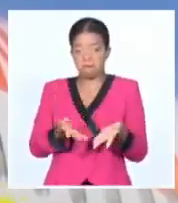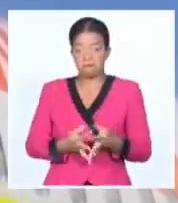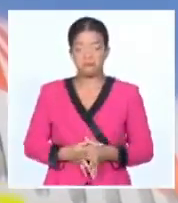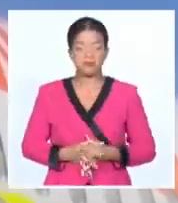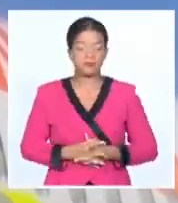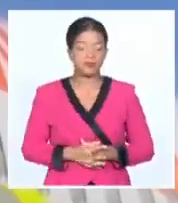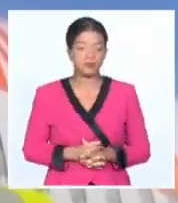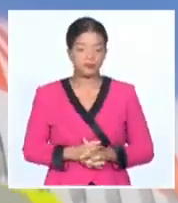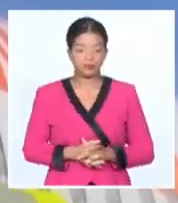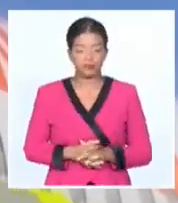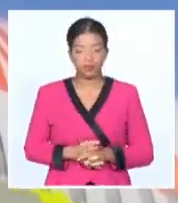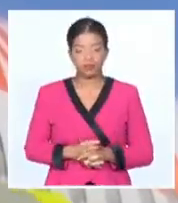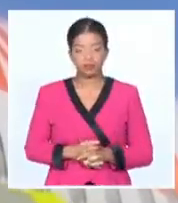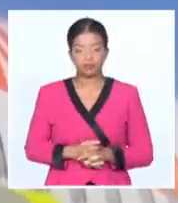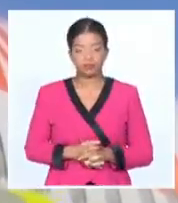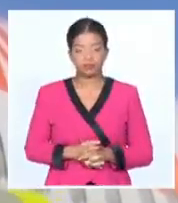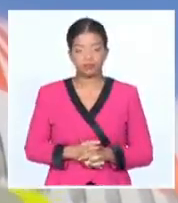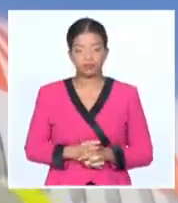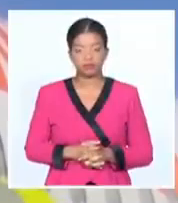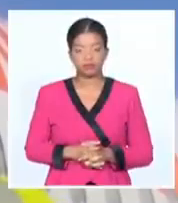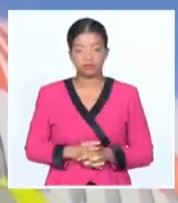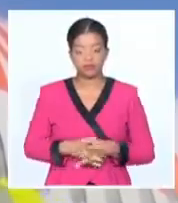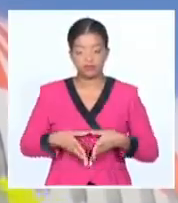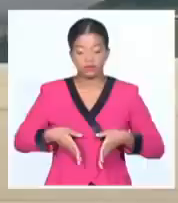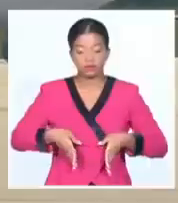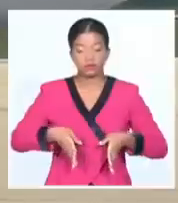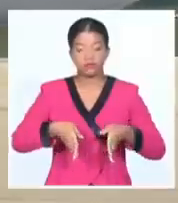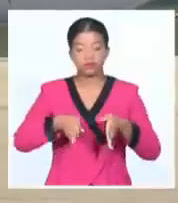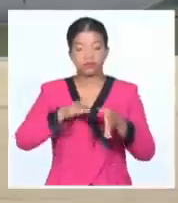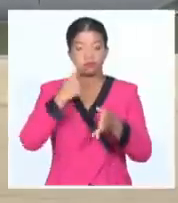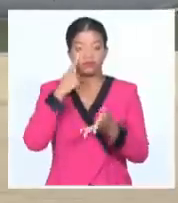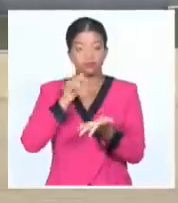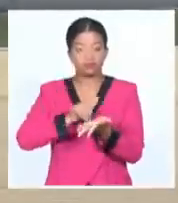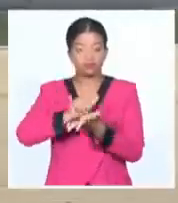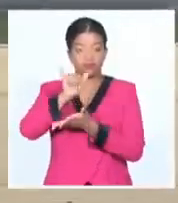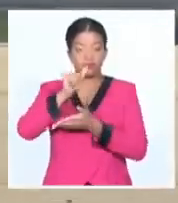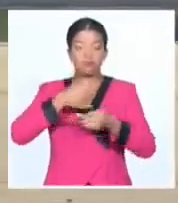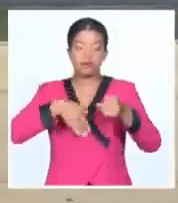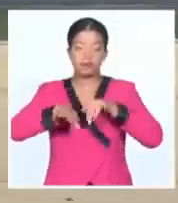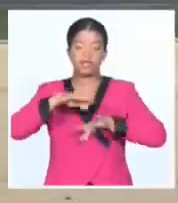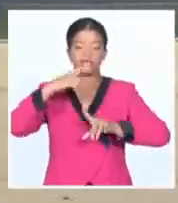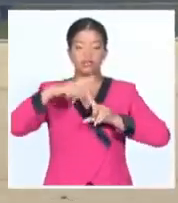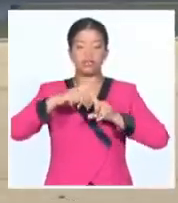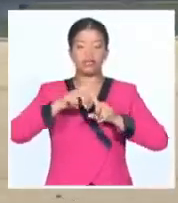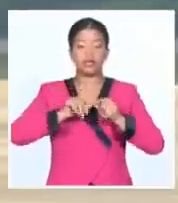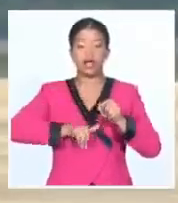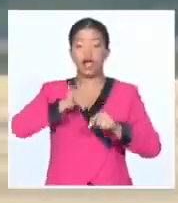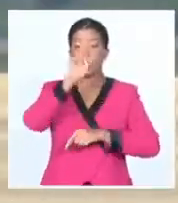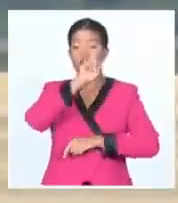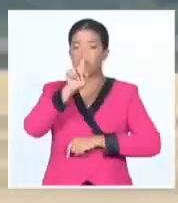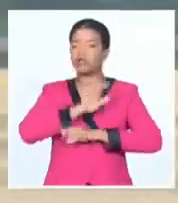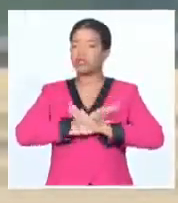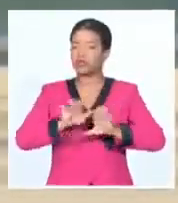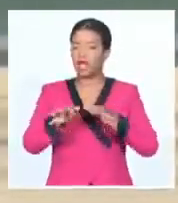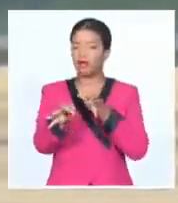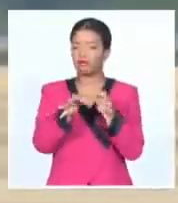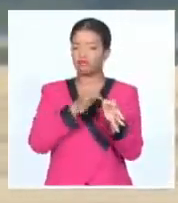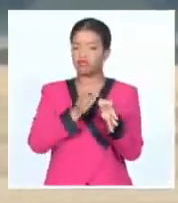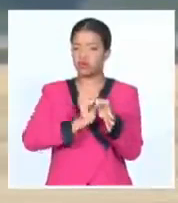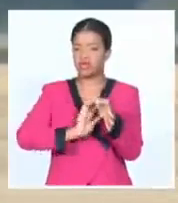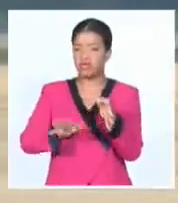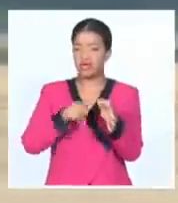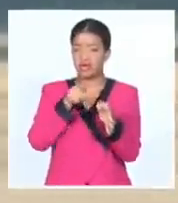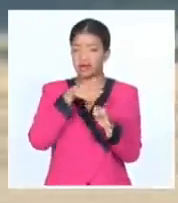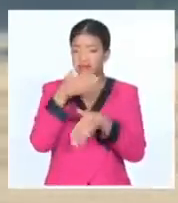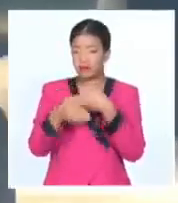aérea va a hacer una investigación técnica. El aeropuerto ya está operativo. No obstante, el incidente causó la